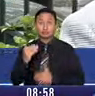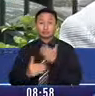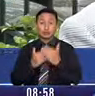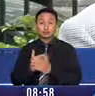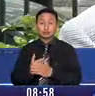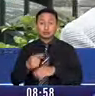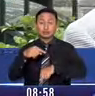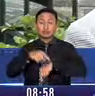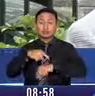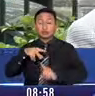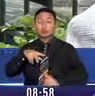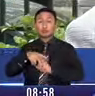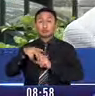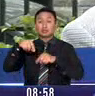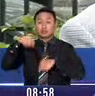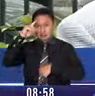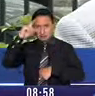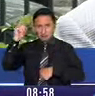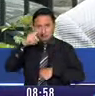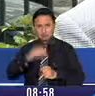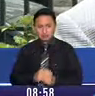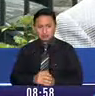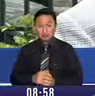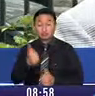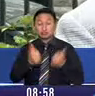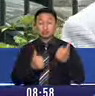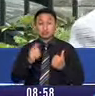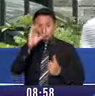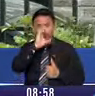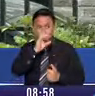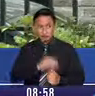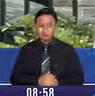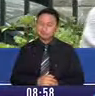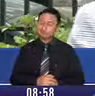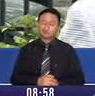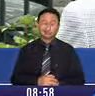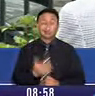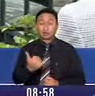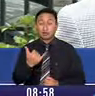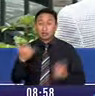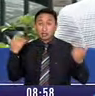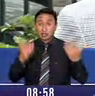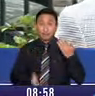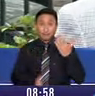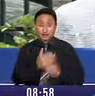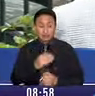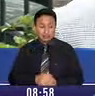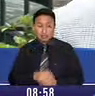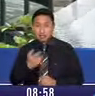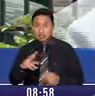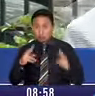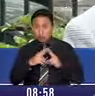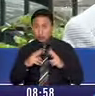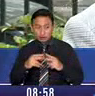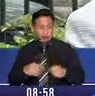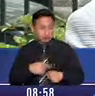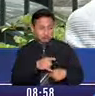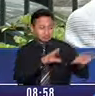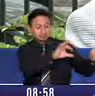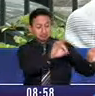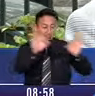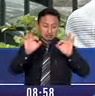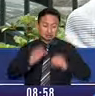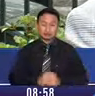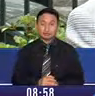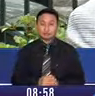tan cortos, es muy difícil incluso buscar candidatos. Están echando mano de lo fácil, lo que ya se tenía. Ellos